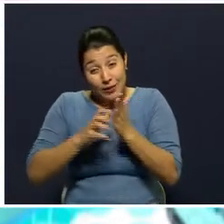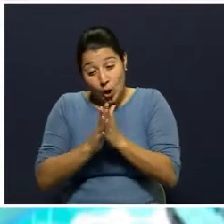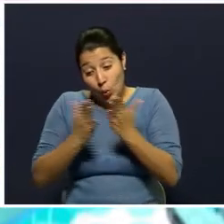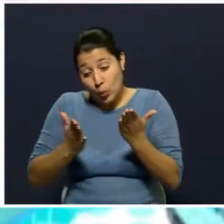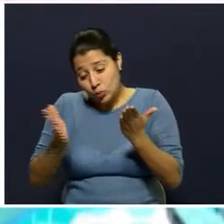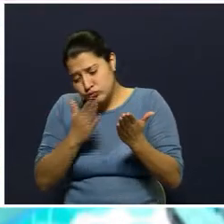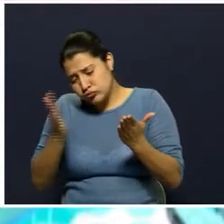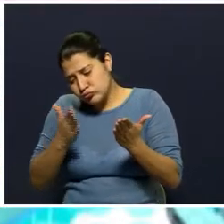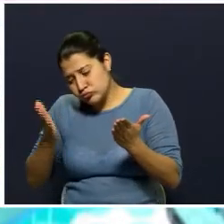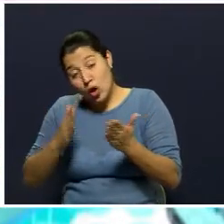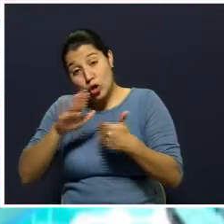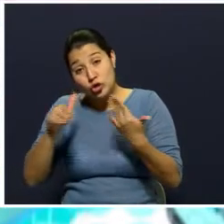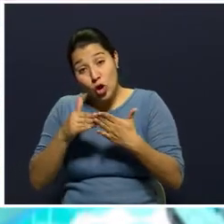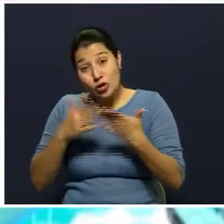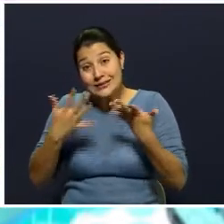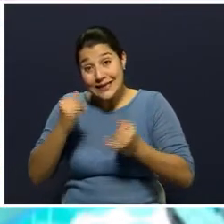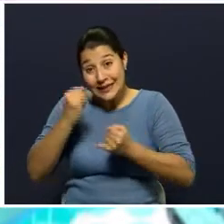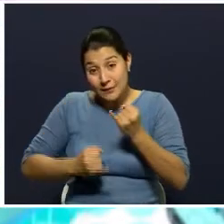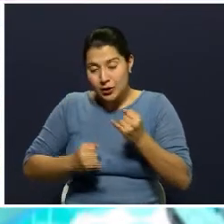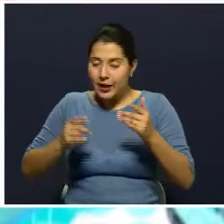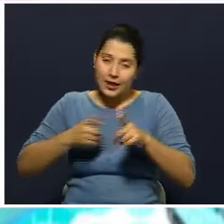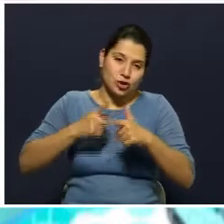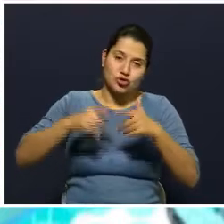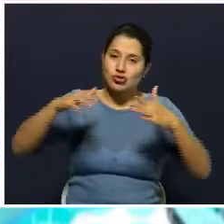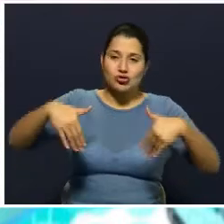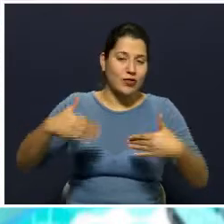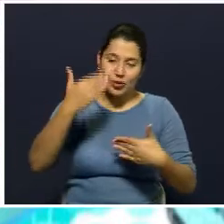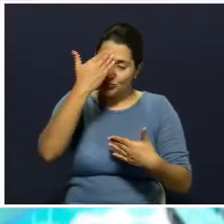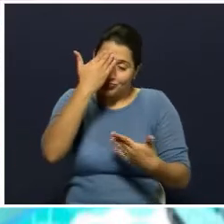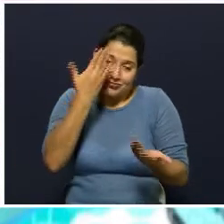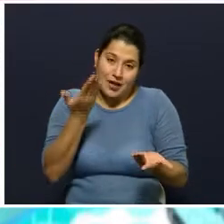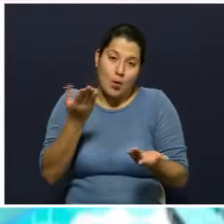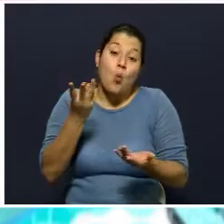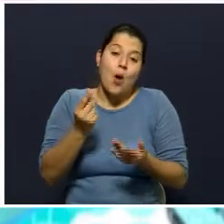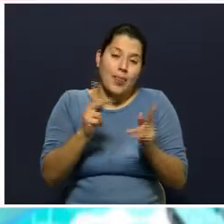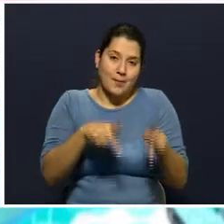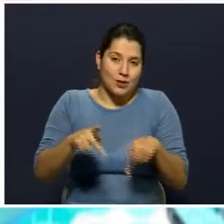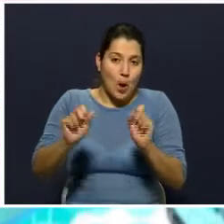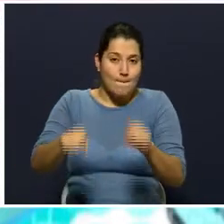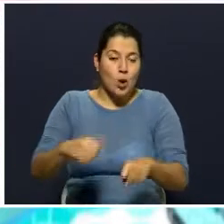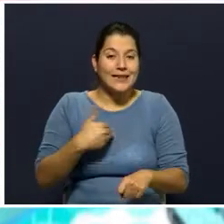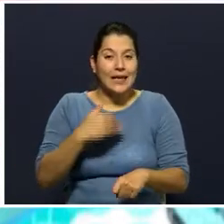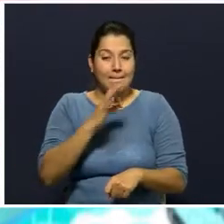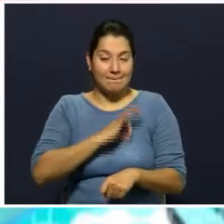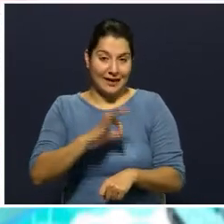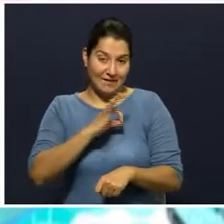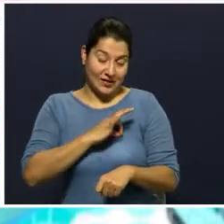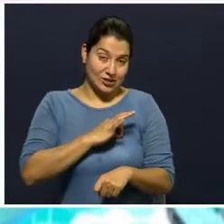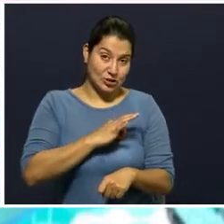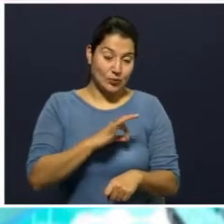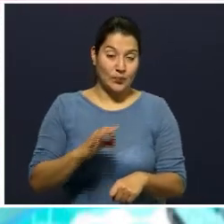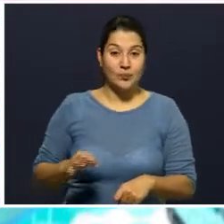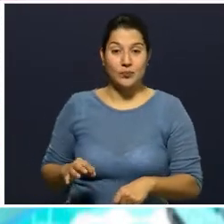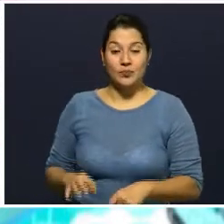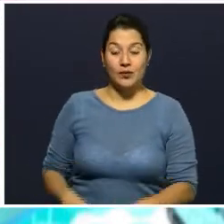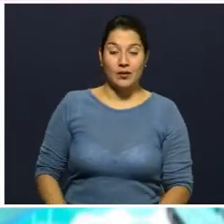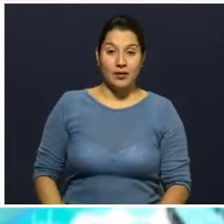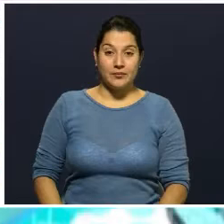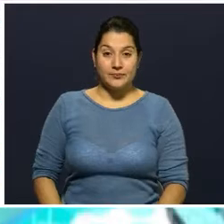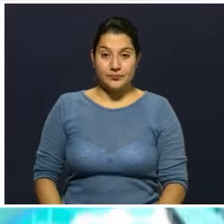no podríamos saber cuál sería, digamos, esa cantidad de personas, bases sobre las cuales el instituto va a hacer